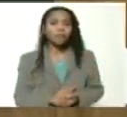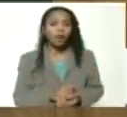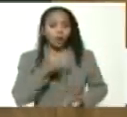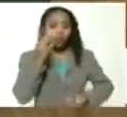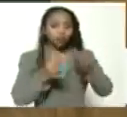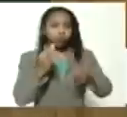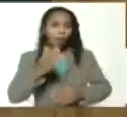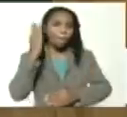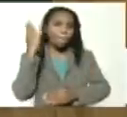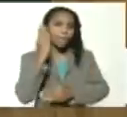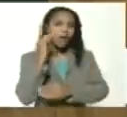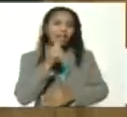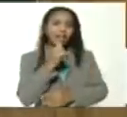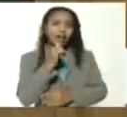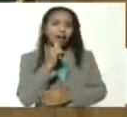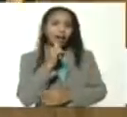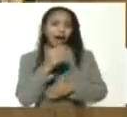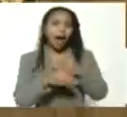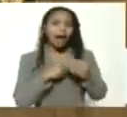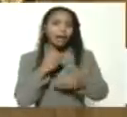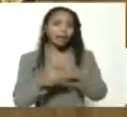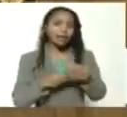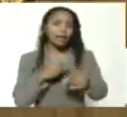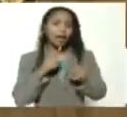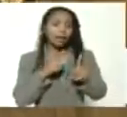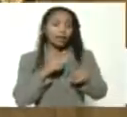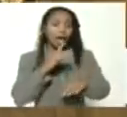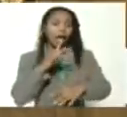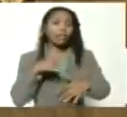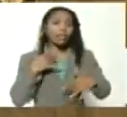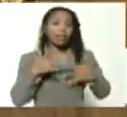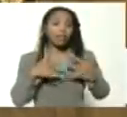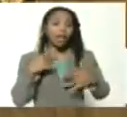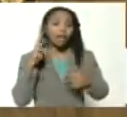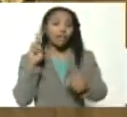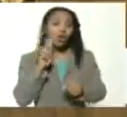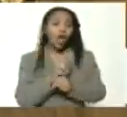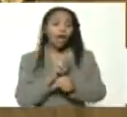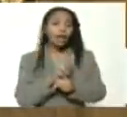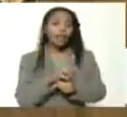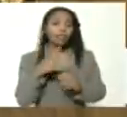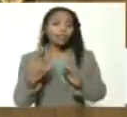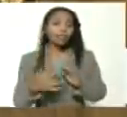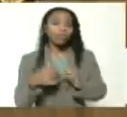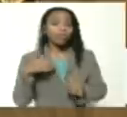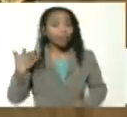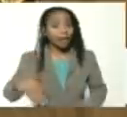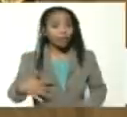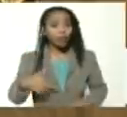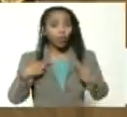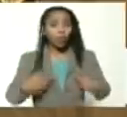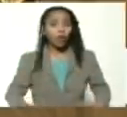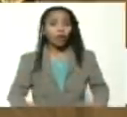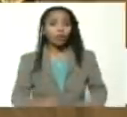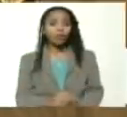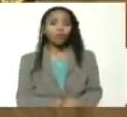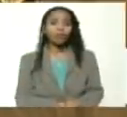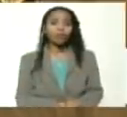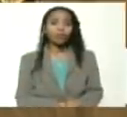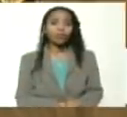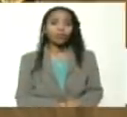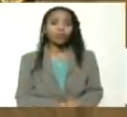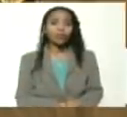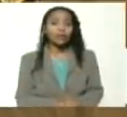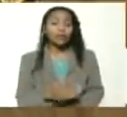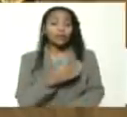judicializa a quienes cometen lamentablemente estos actos de violar derechos humanos. Y